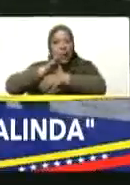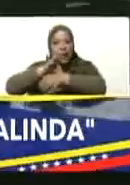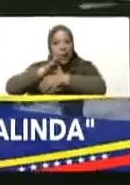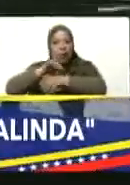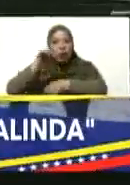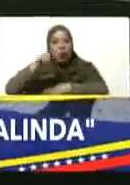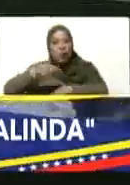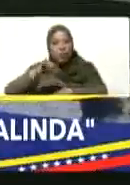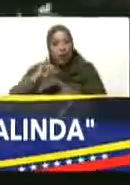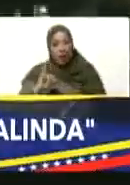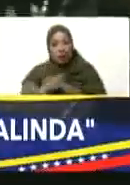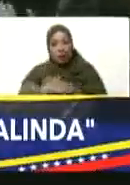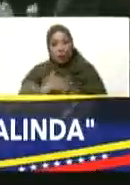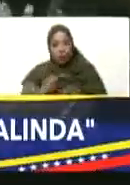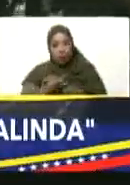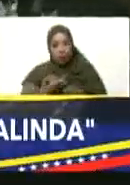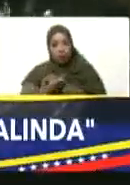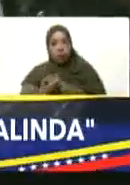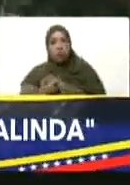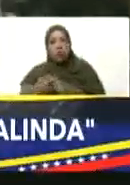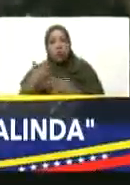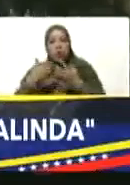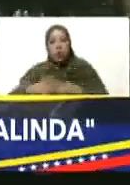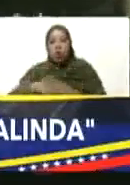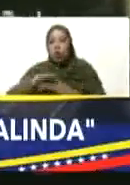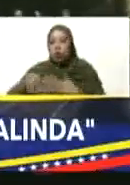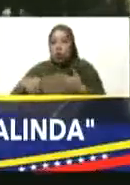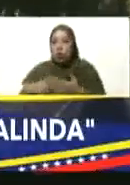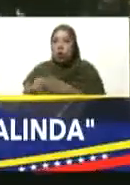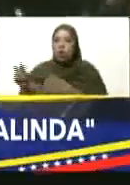Bufalinda, se encuentra el resto del país,